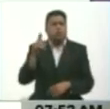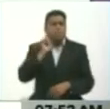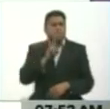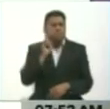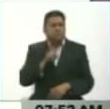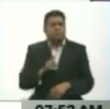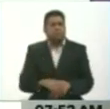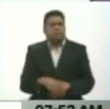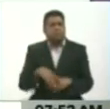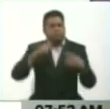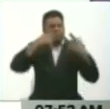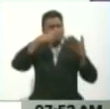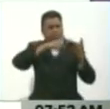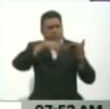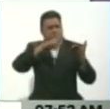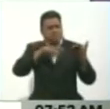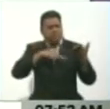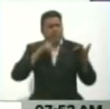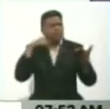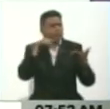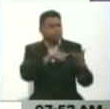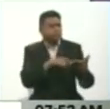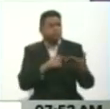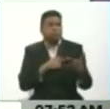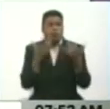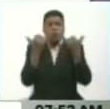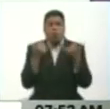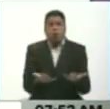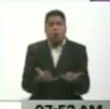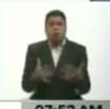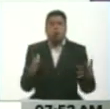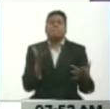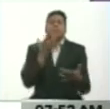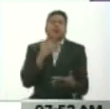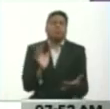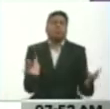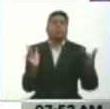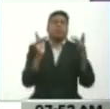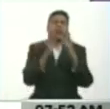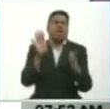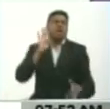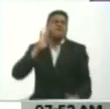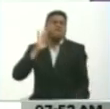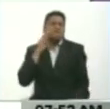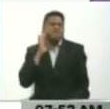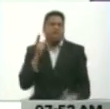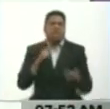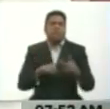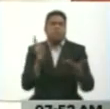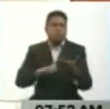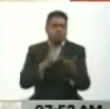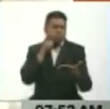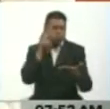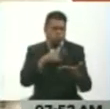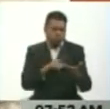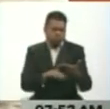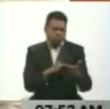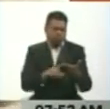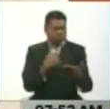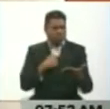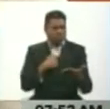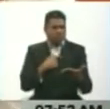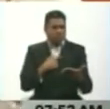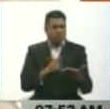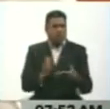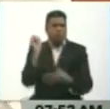de revisión, ¿no? Tú ahorita te vas a conectar en tu página Facebook o vas a buscar algo en tu teléfono y te sale una